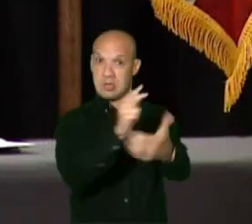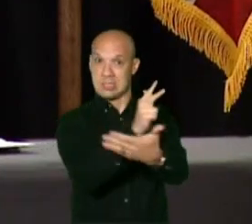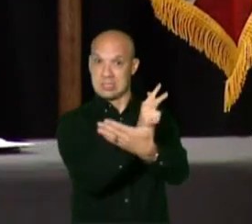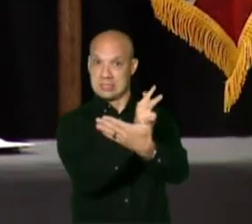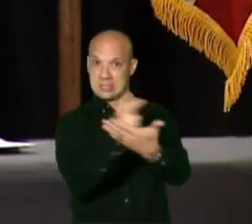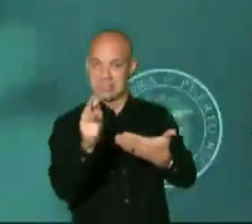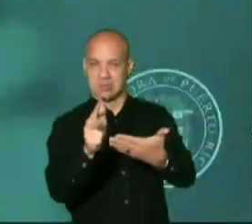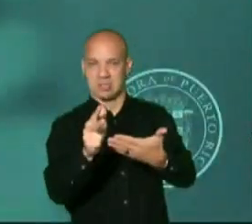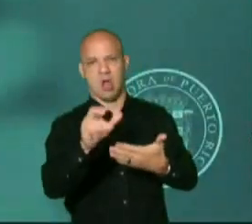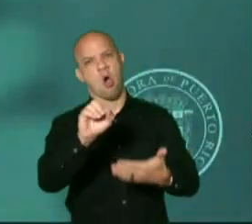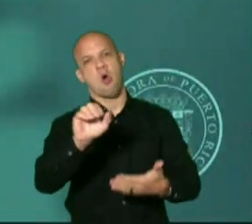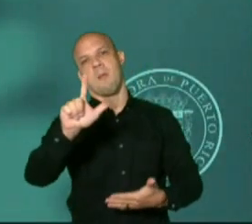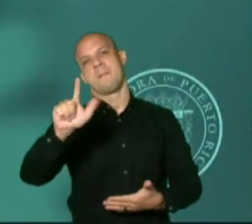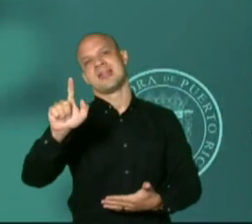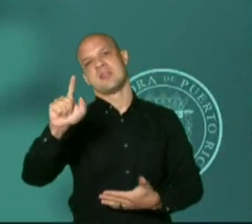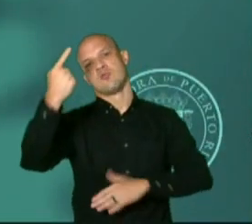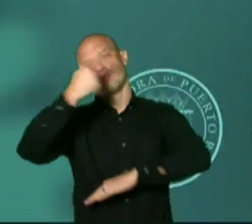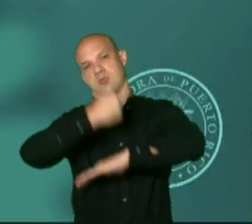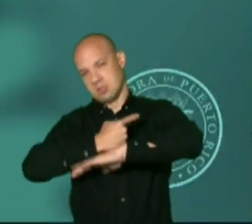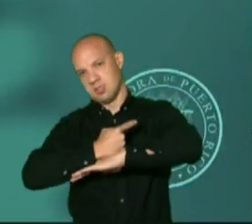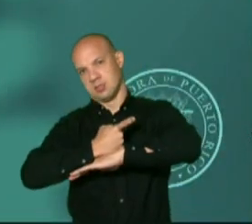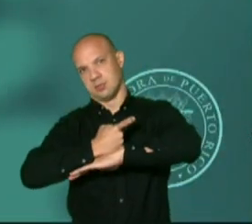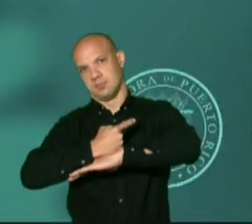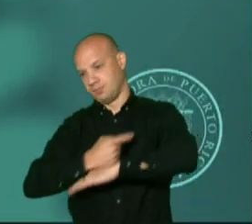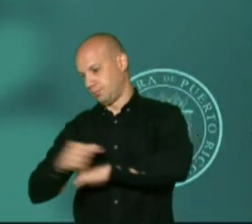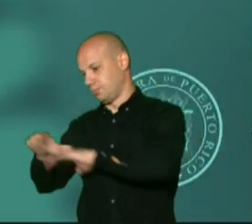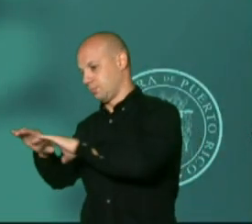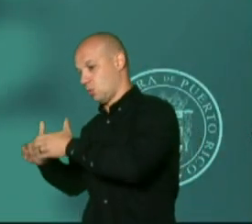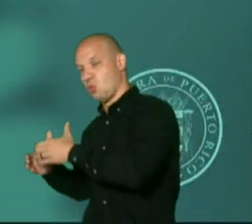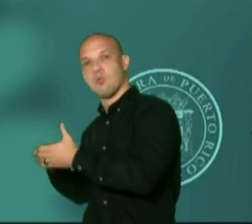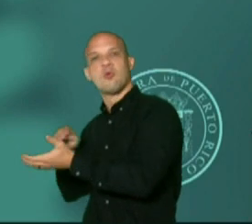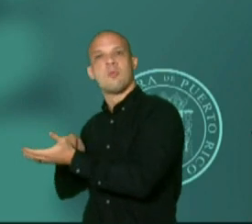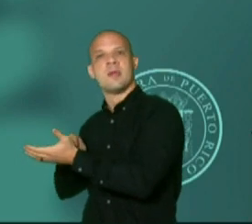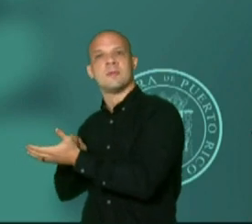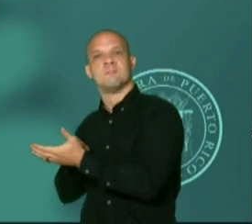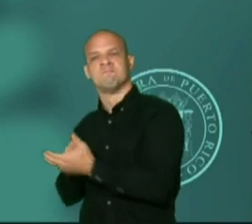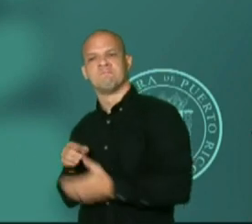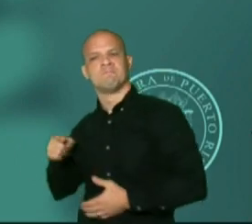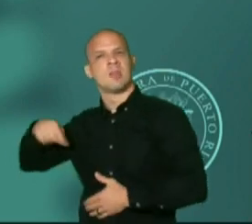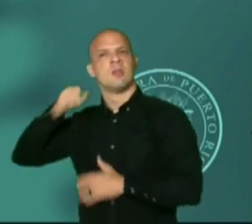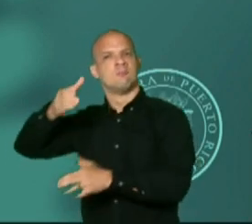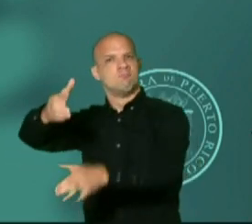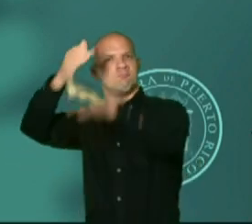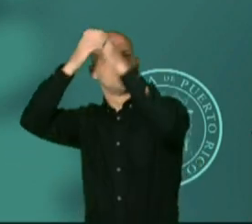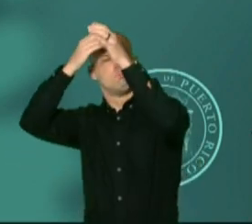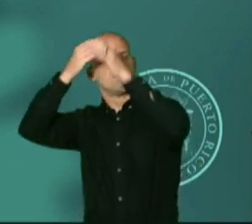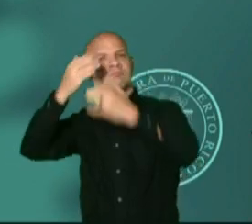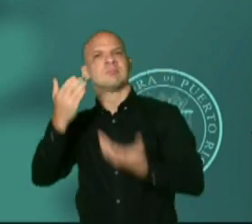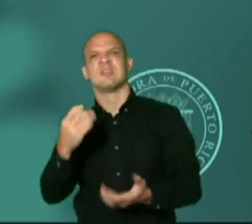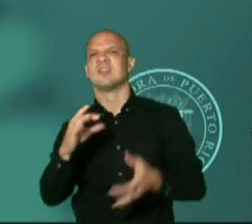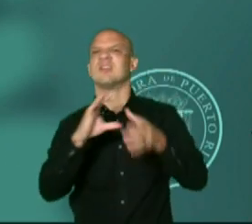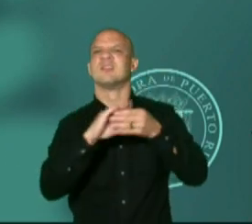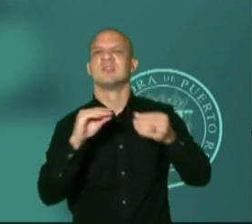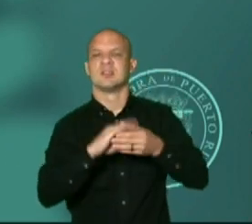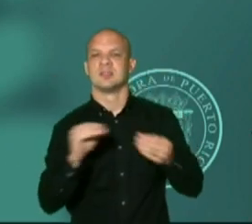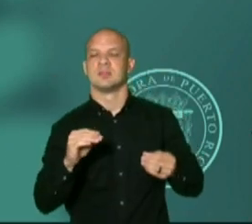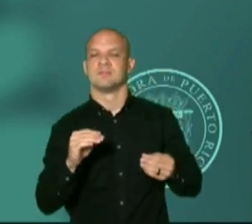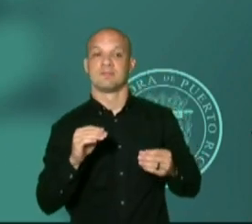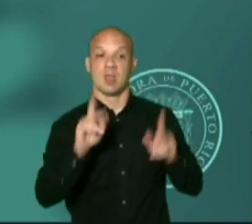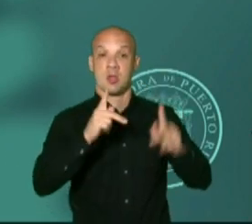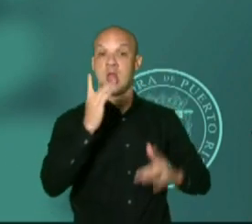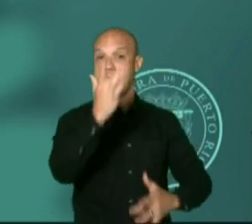semanas o 21 días. Recomendaciones del Task Force médico. Los expertos indican que el período de incubación es de